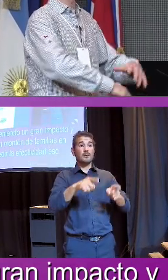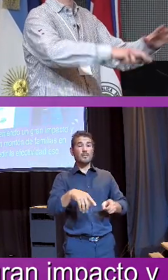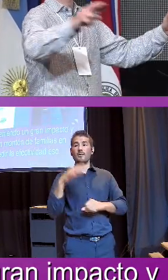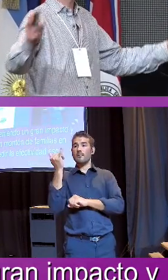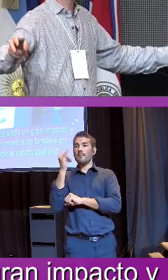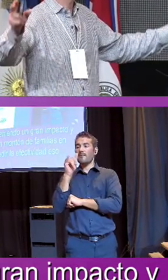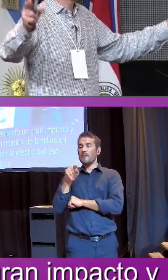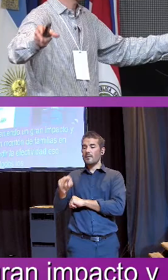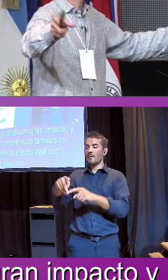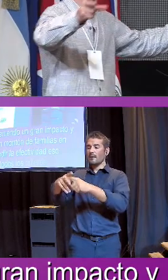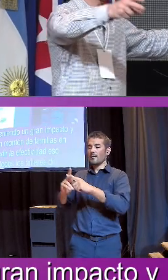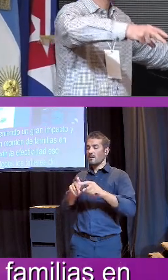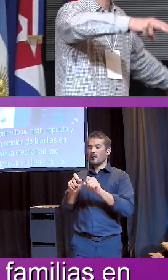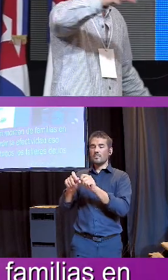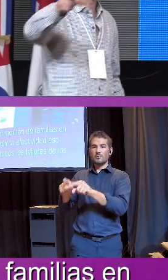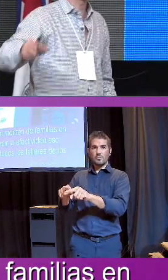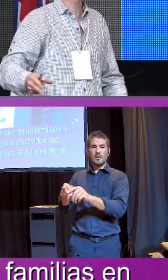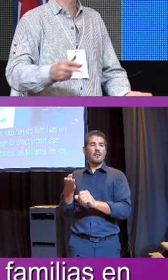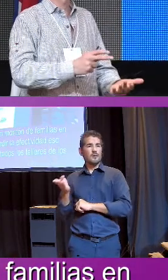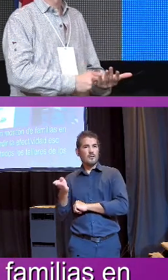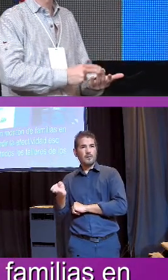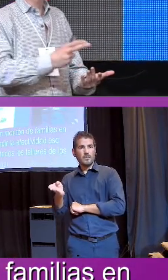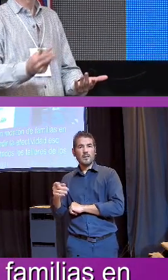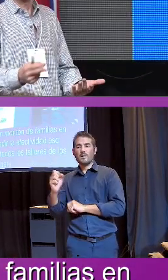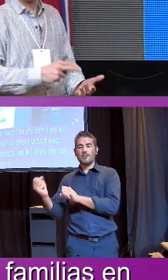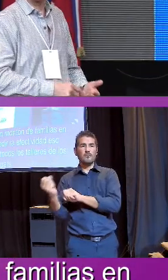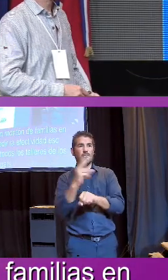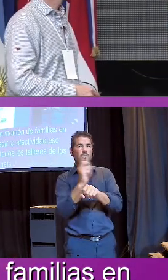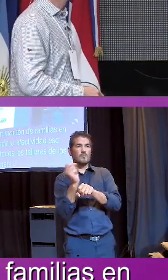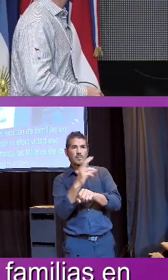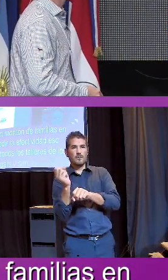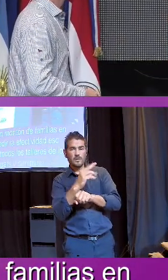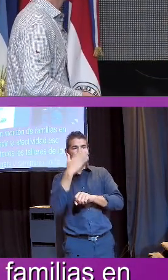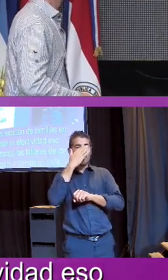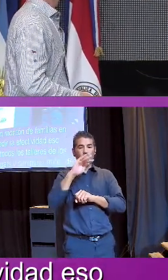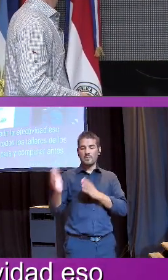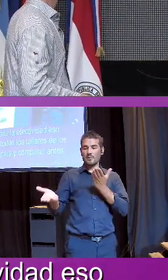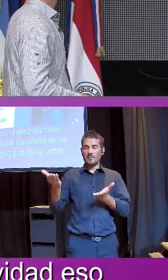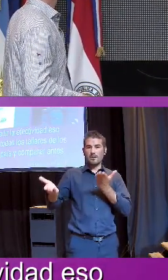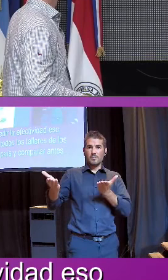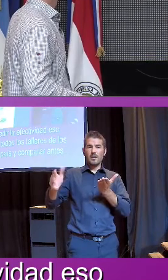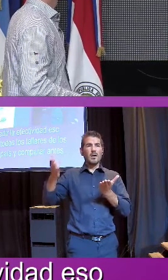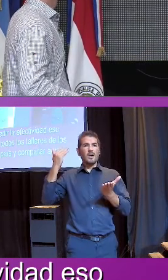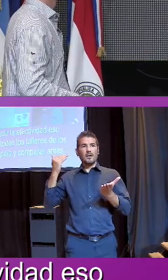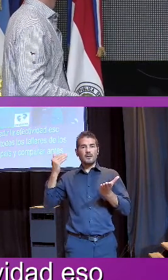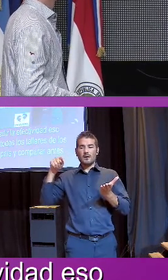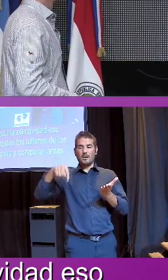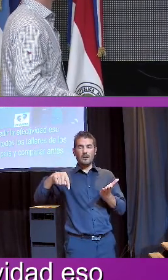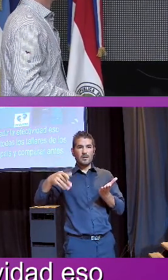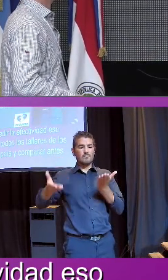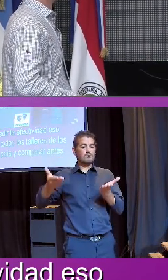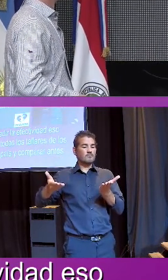de todos los talleres, de los padres que dan talleres en todo el país y comparar antes y después a ver qué pasó.